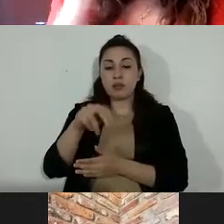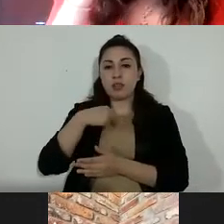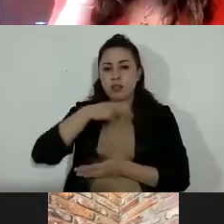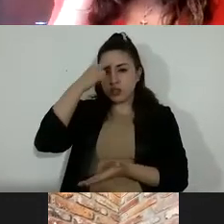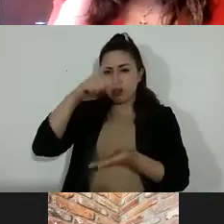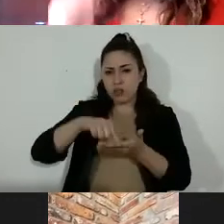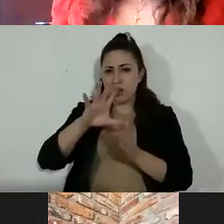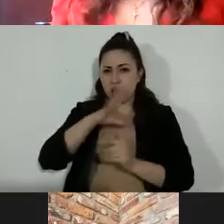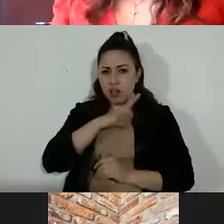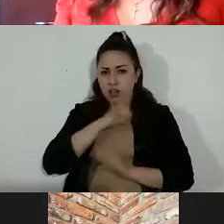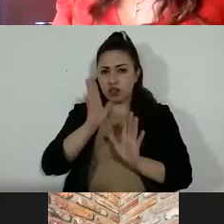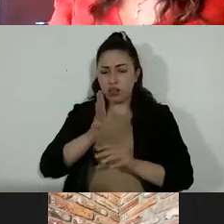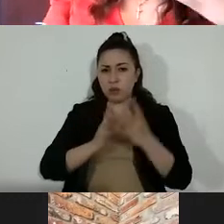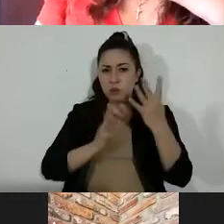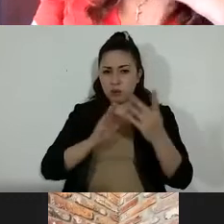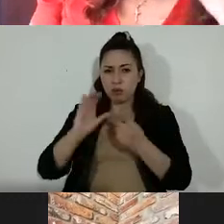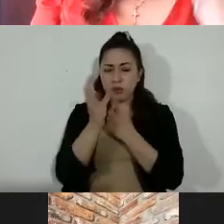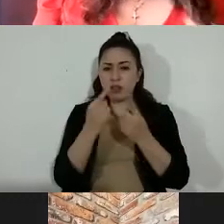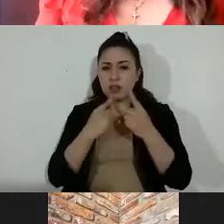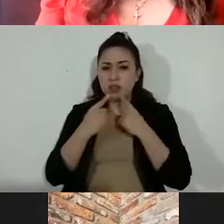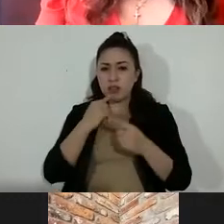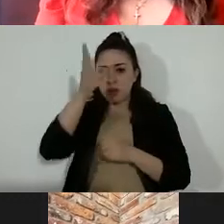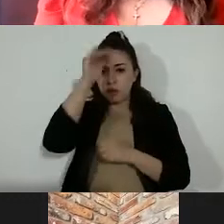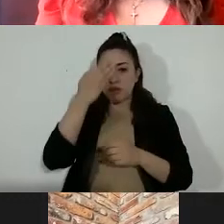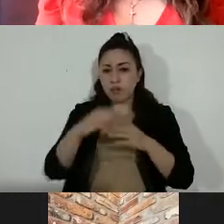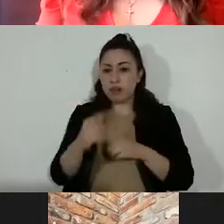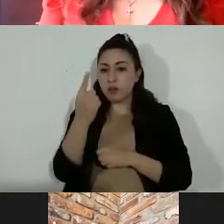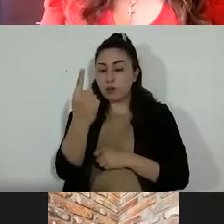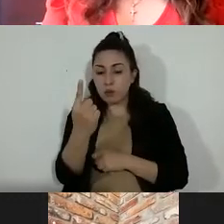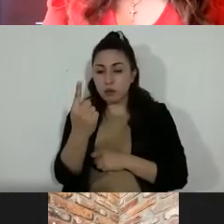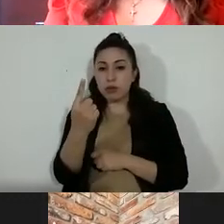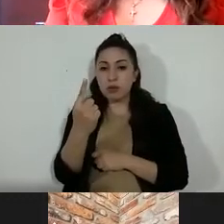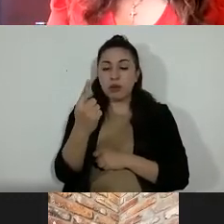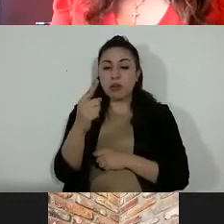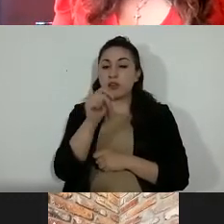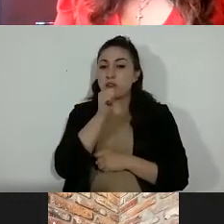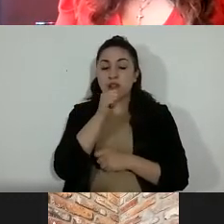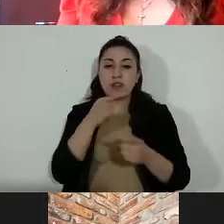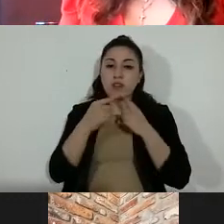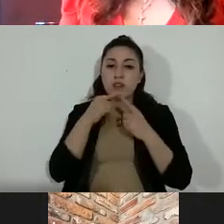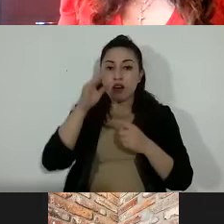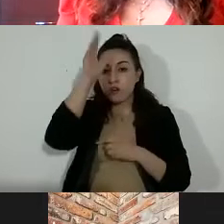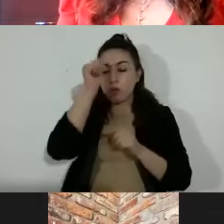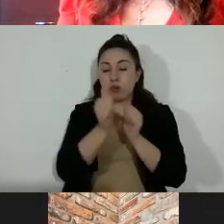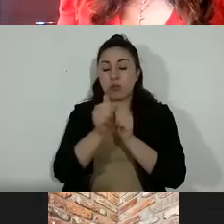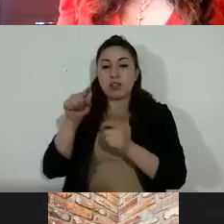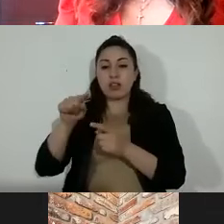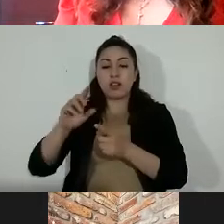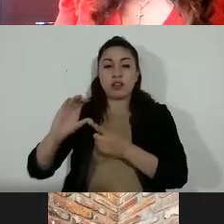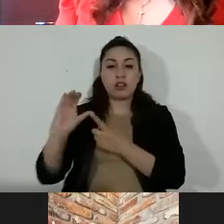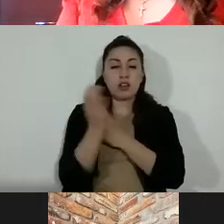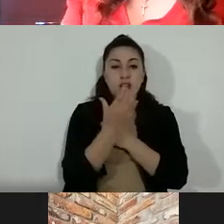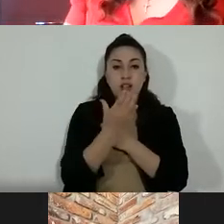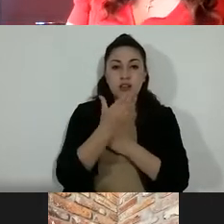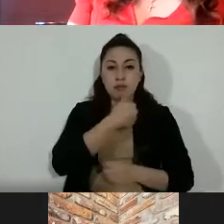hay consenso solamente en 4 comisiones de las 5. Donde no hemos encontrado consenso es en la comisión que